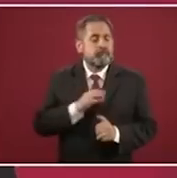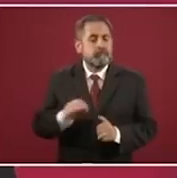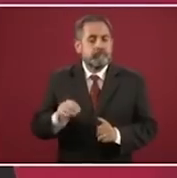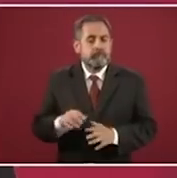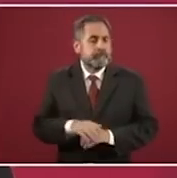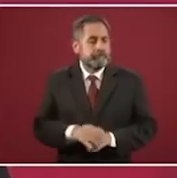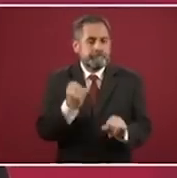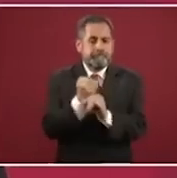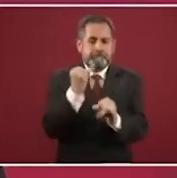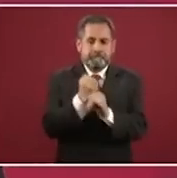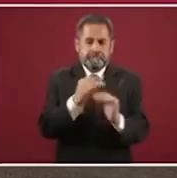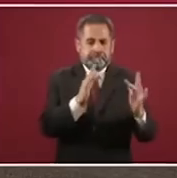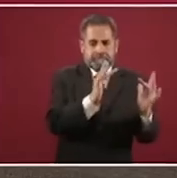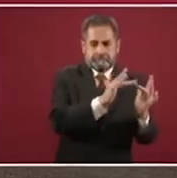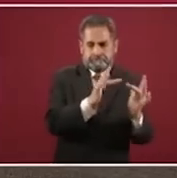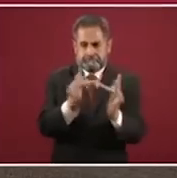por internet.